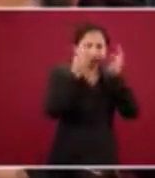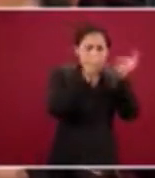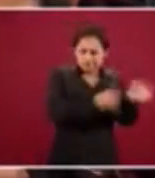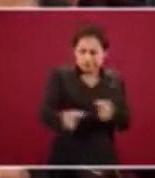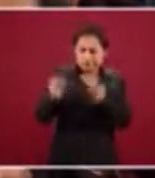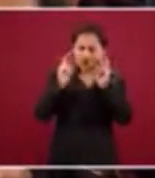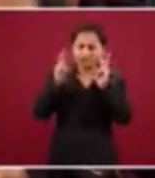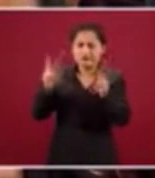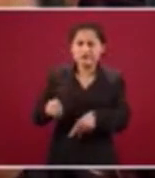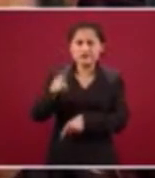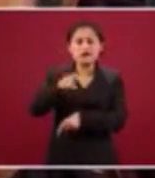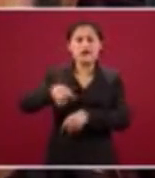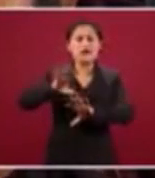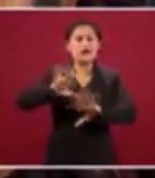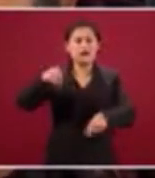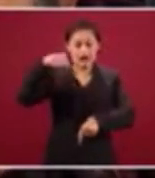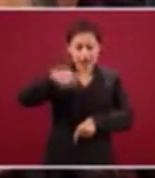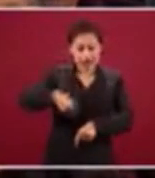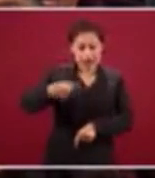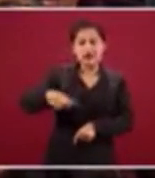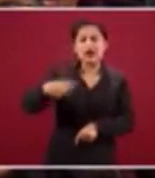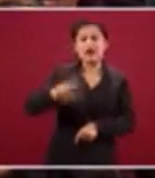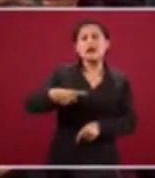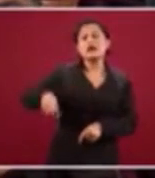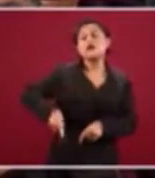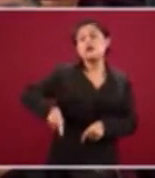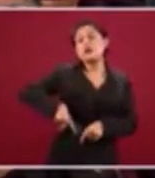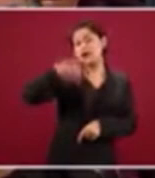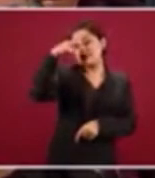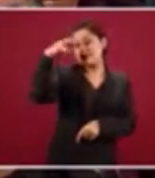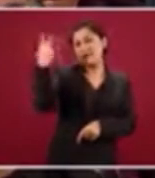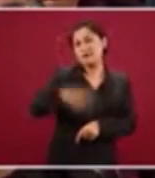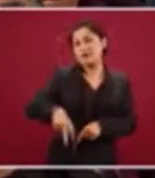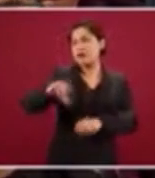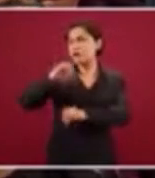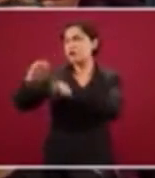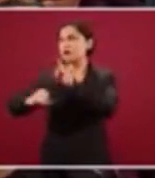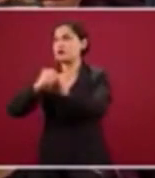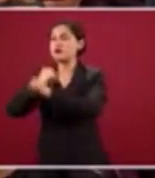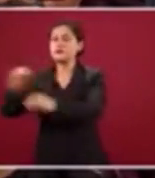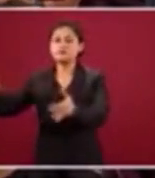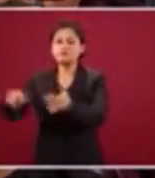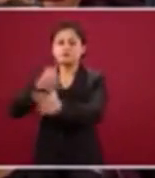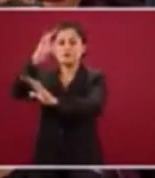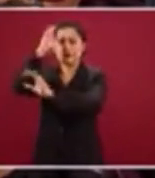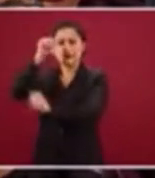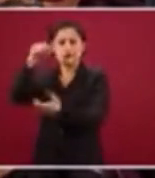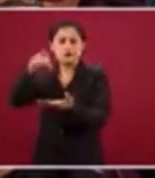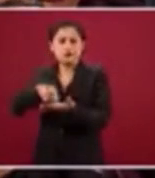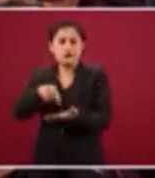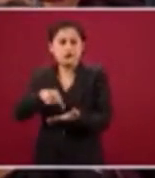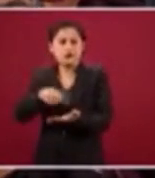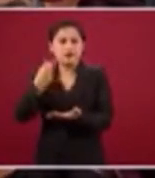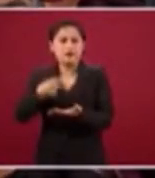internacionales firmados por el Estado mexicano que se violentan todos los días en el país en el tema del feminicidio, y creo